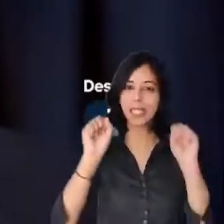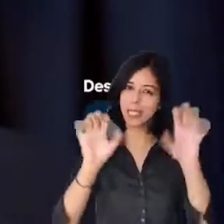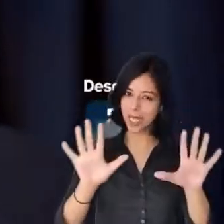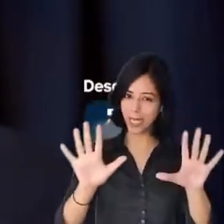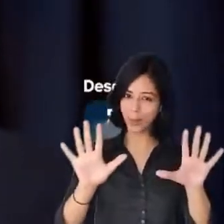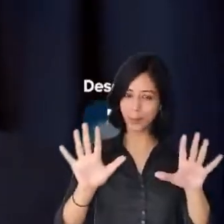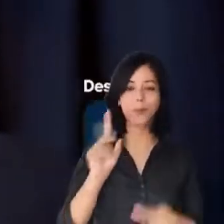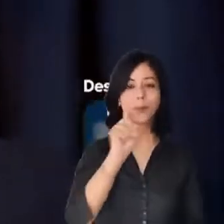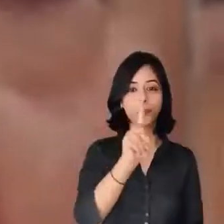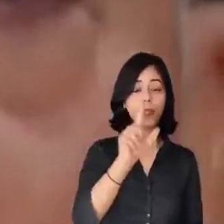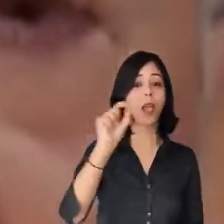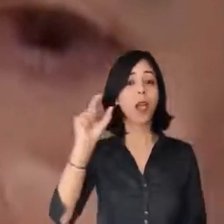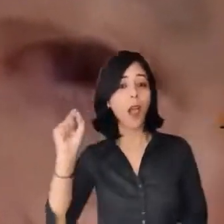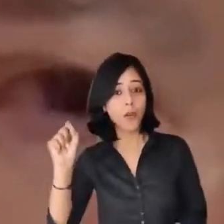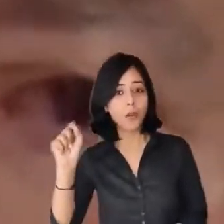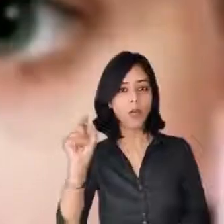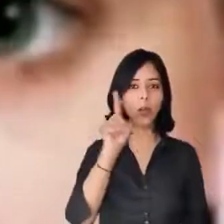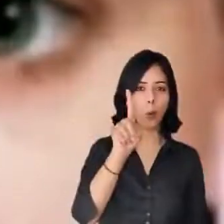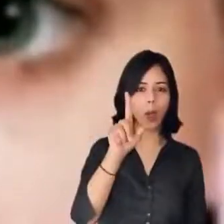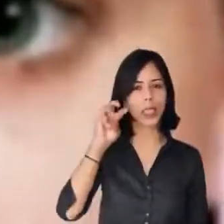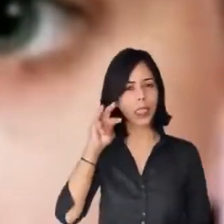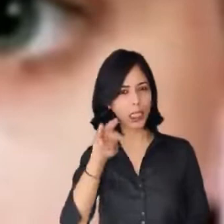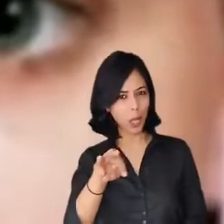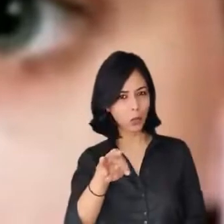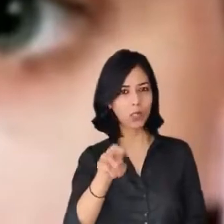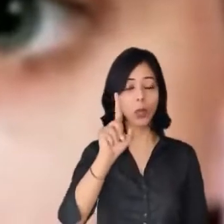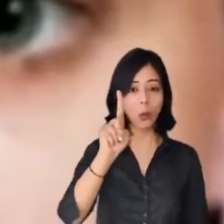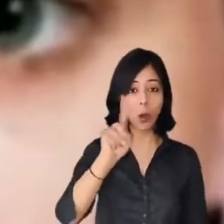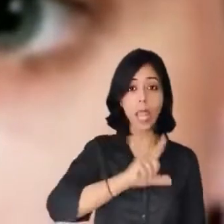Esa joven ahora tendrá justicia.